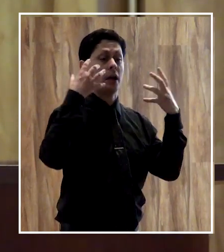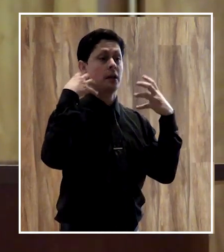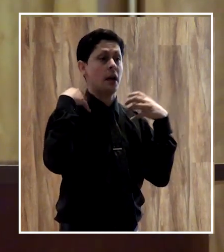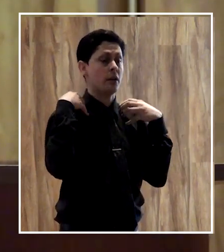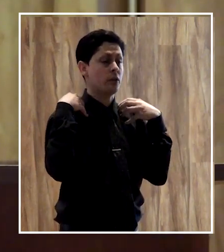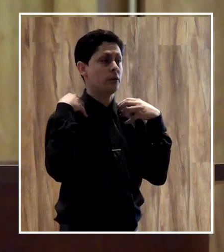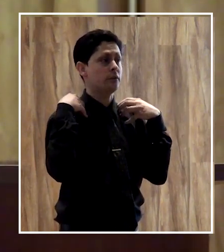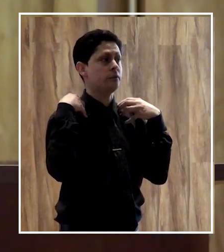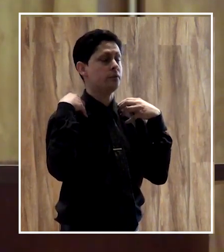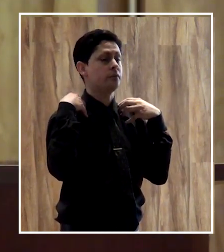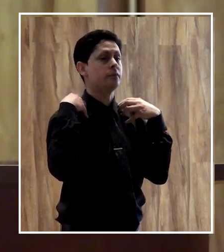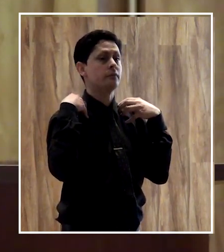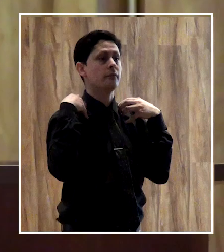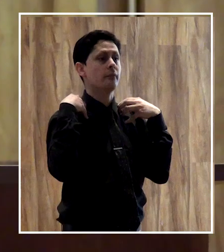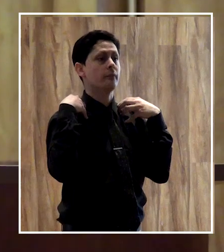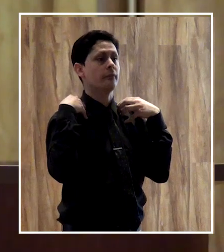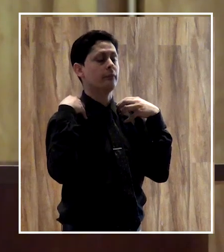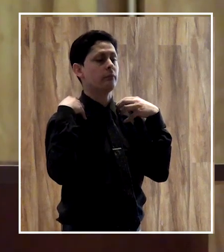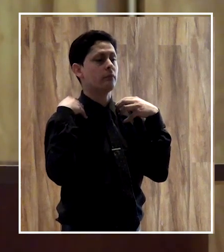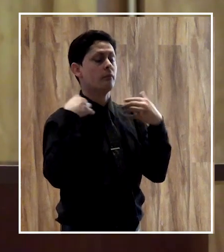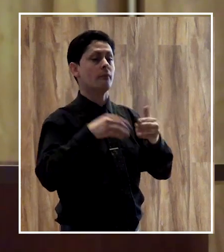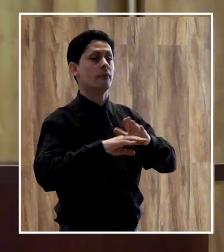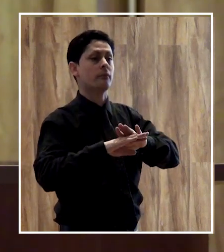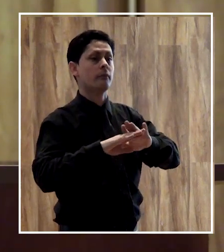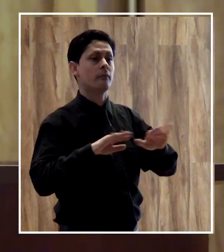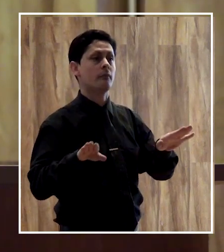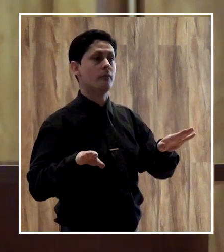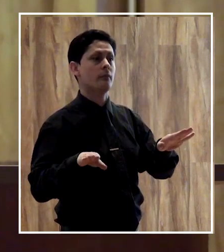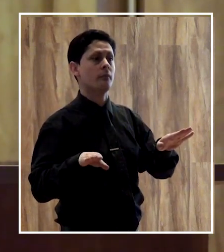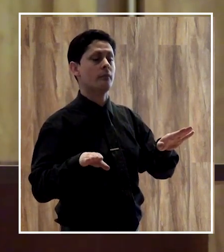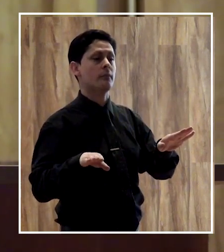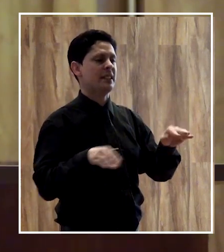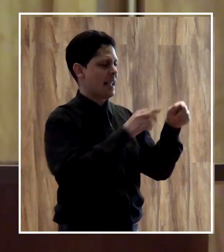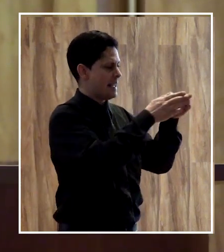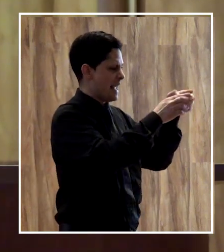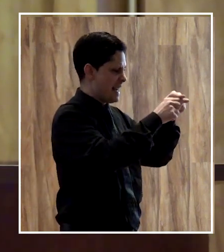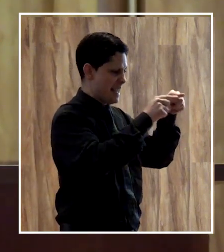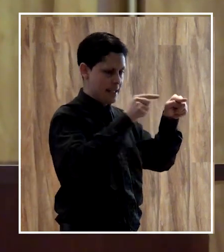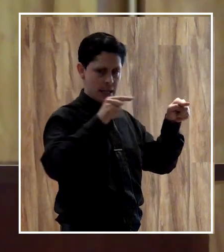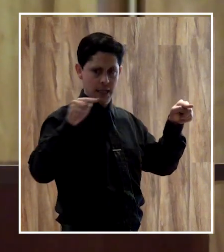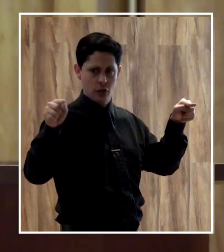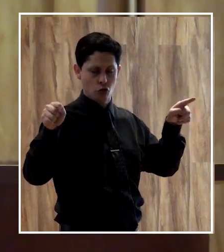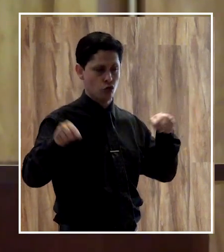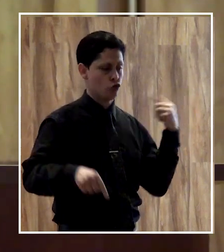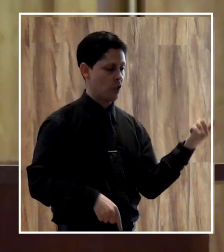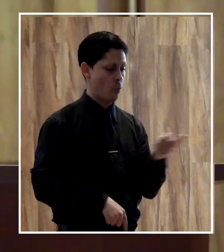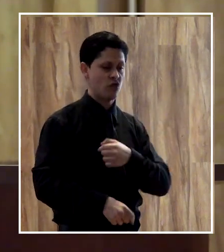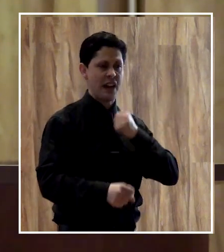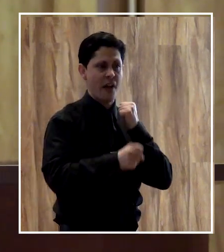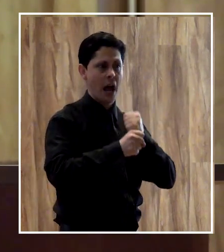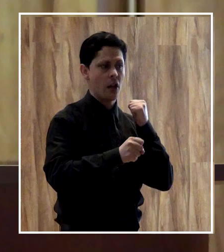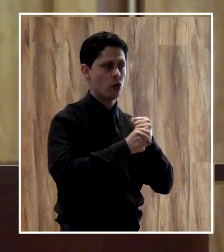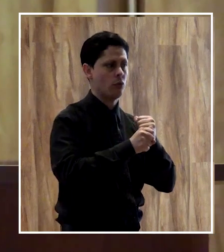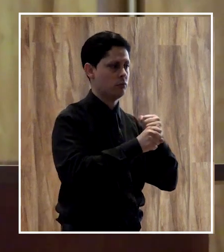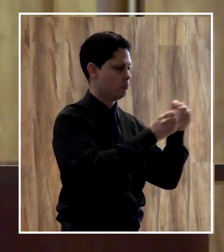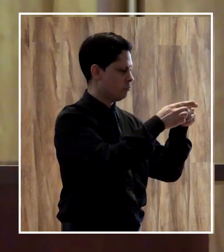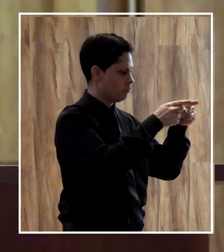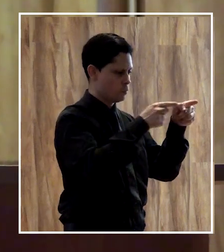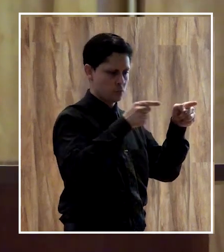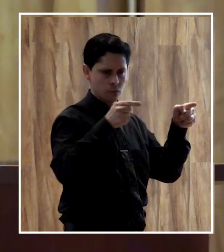cargo, milagrosamente, de la terminación de aquella línea de trabajo que habíamos iniciado.